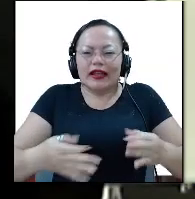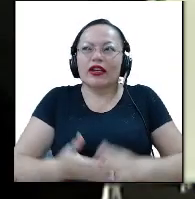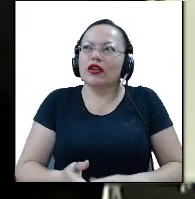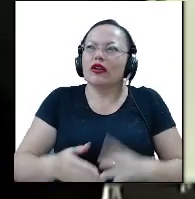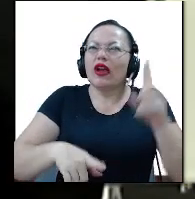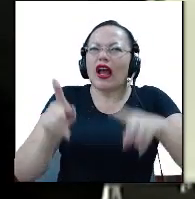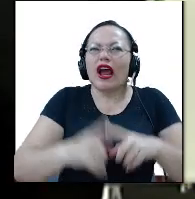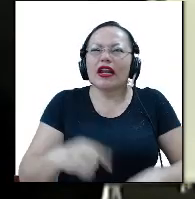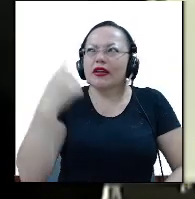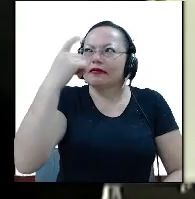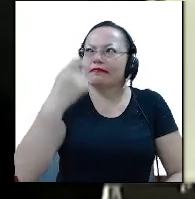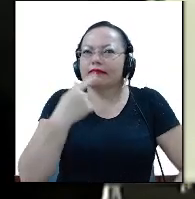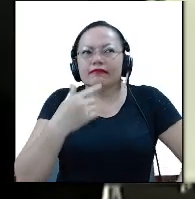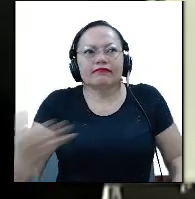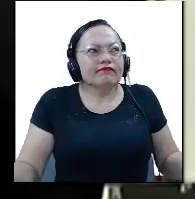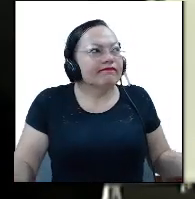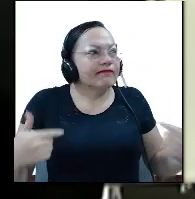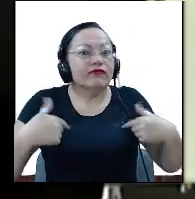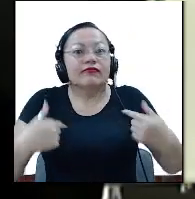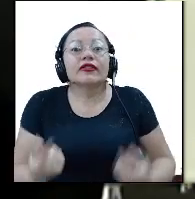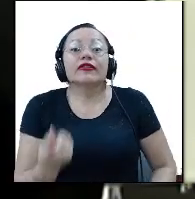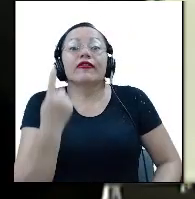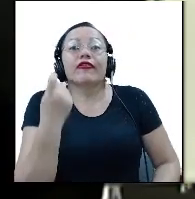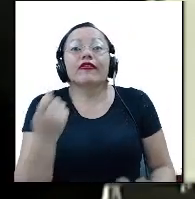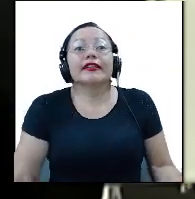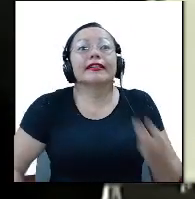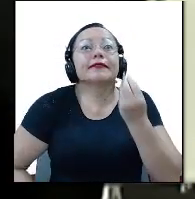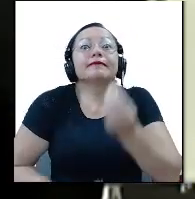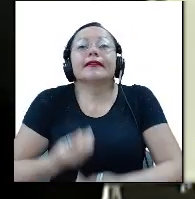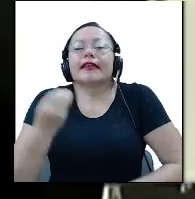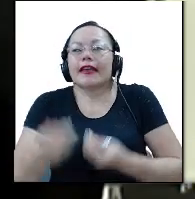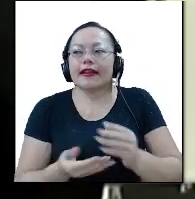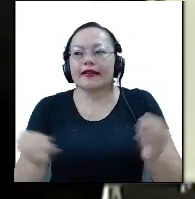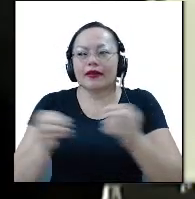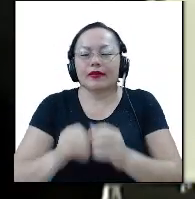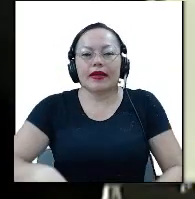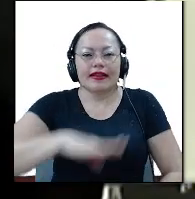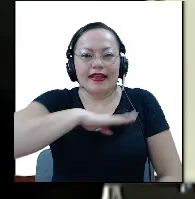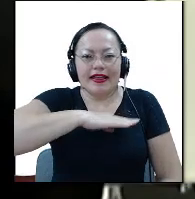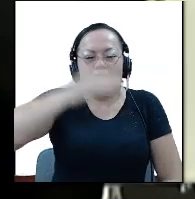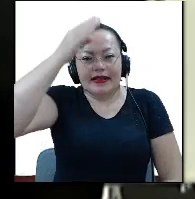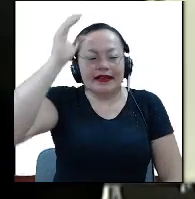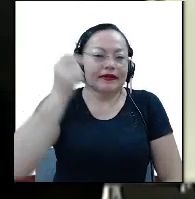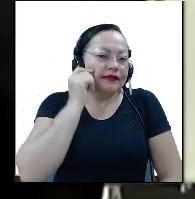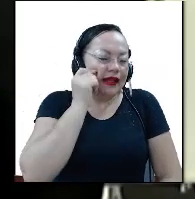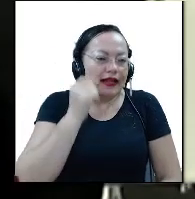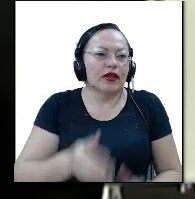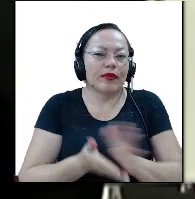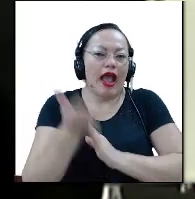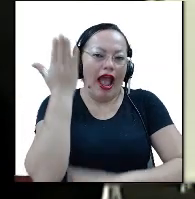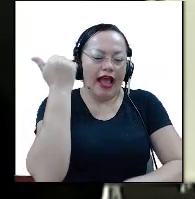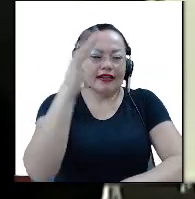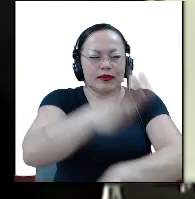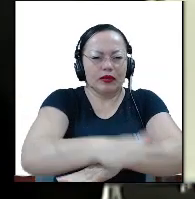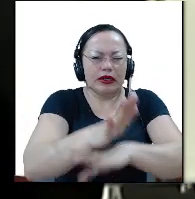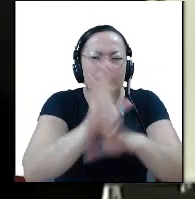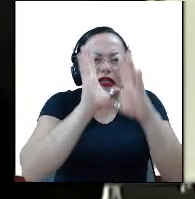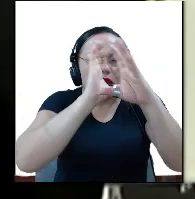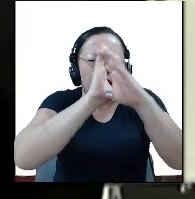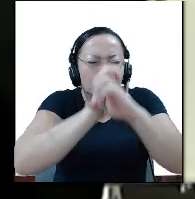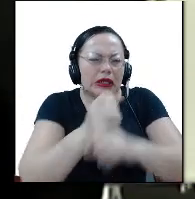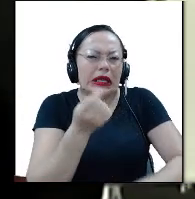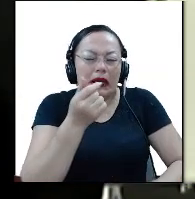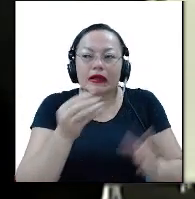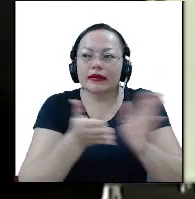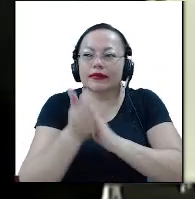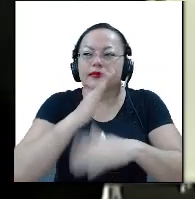bueno, ¿y a nosotros qué? El señor alcalde se tomó su tiempo y hasta ayer en horas de la tarde-noche fue y